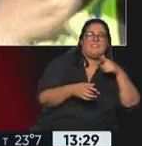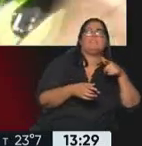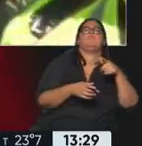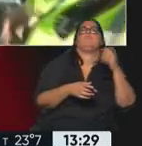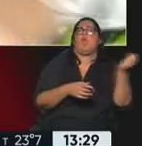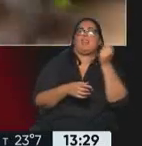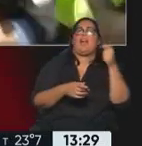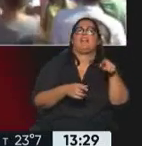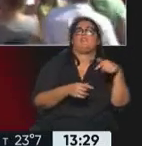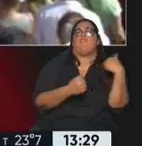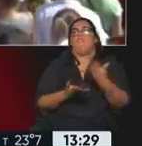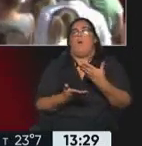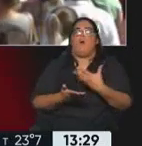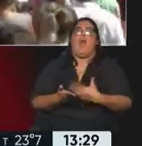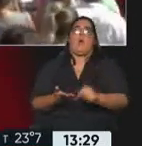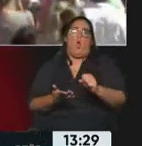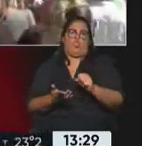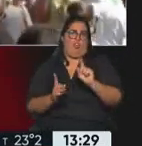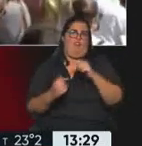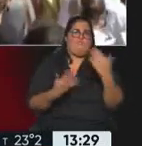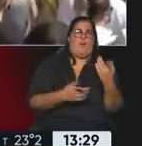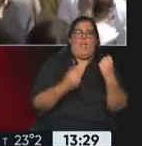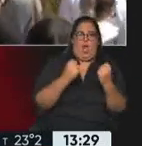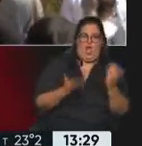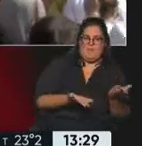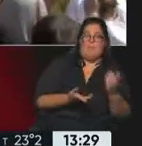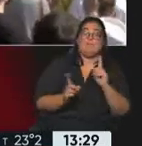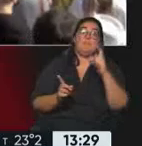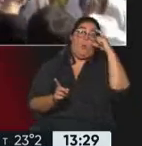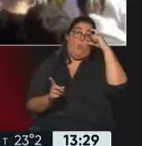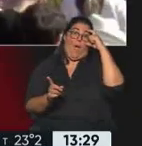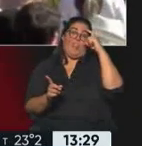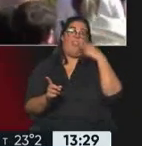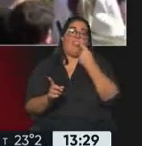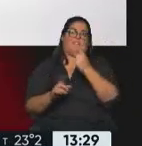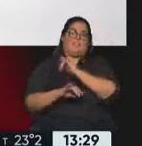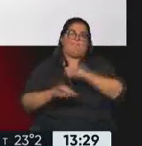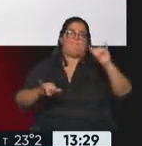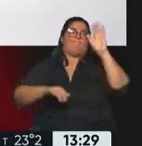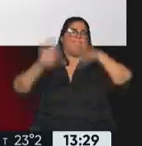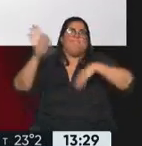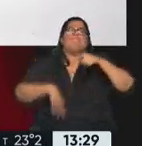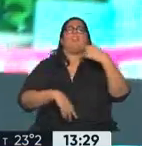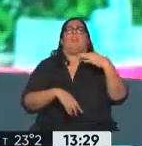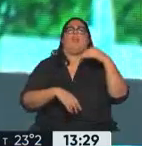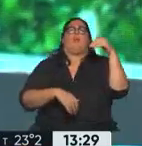economía. Y bueno, en ese contexto, ¿no? Un Biden que llama a votar justamente a legisladores que apoyen el aborto.